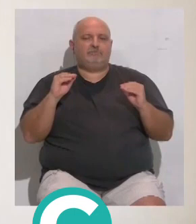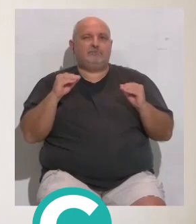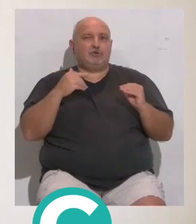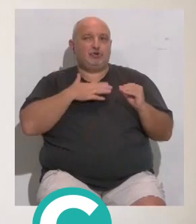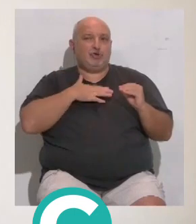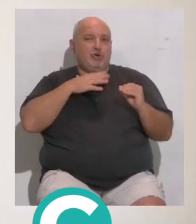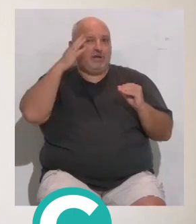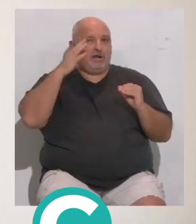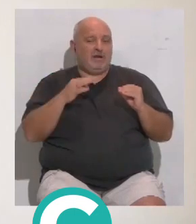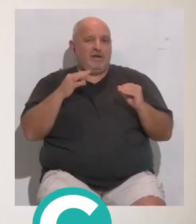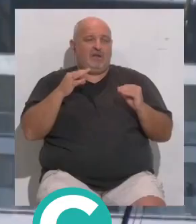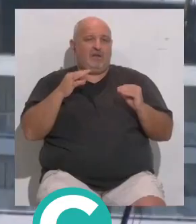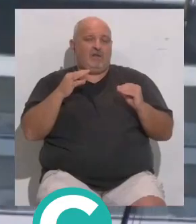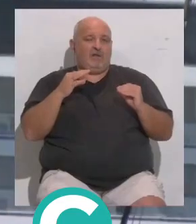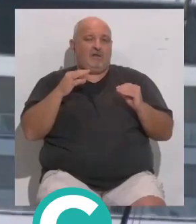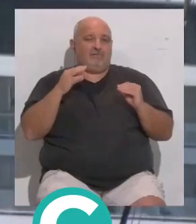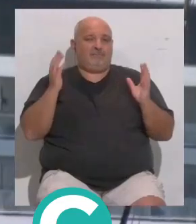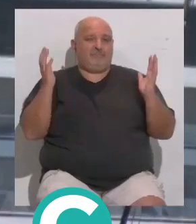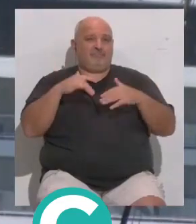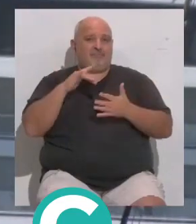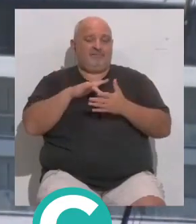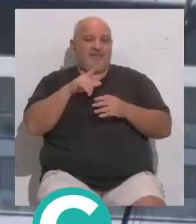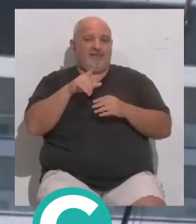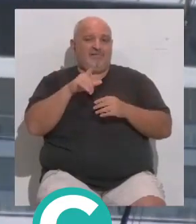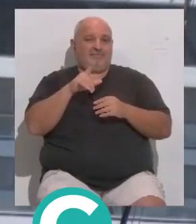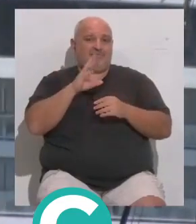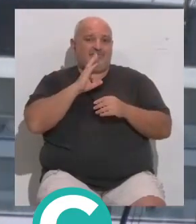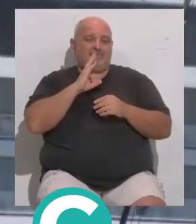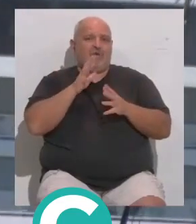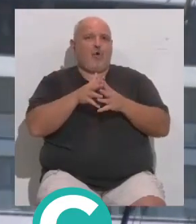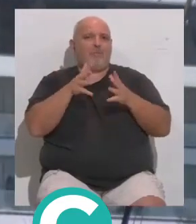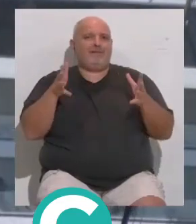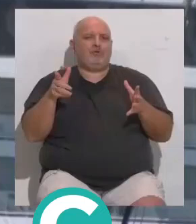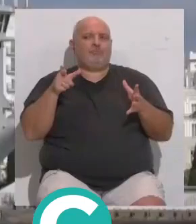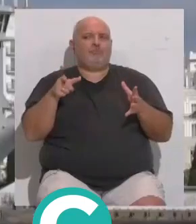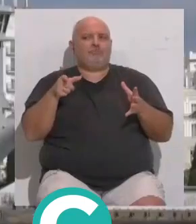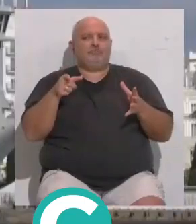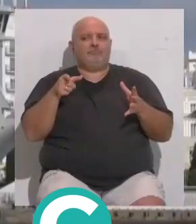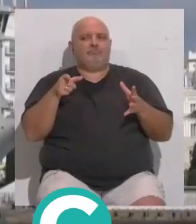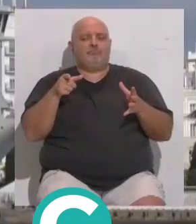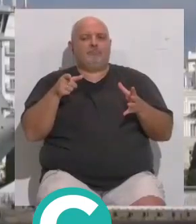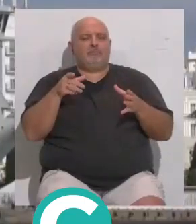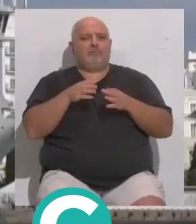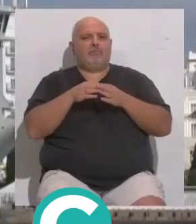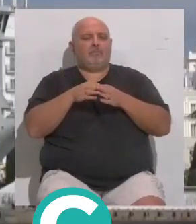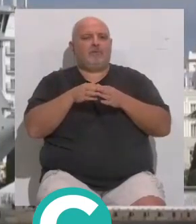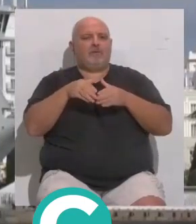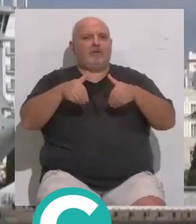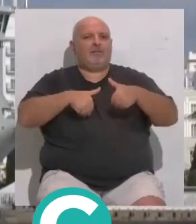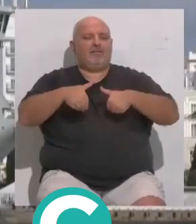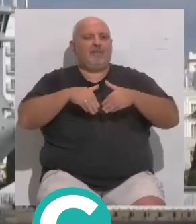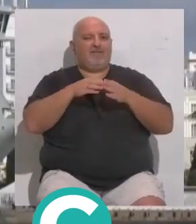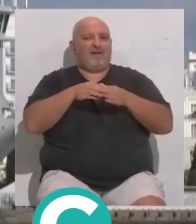creo que, fíjate, después del Sea Trade, donde se ha celebrado el Sea Trade, el aumento de la solicitud de